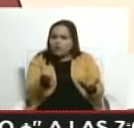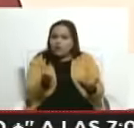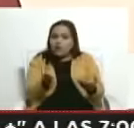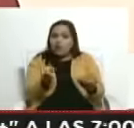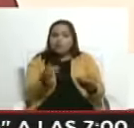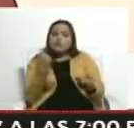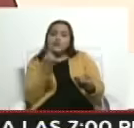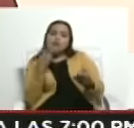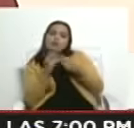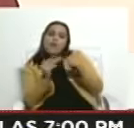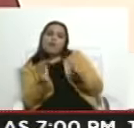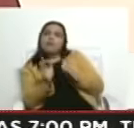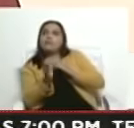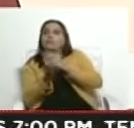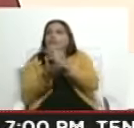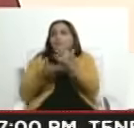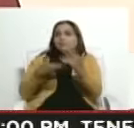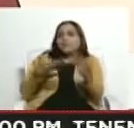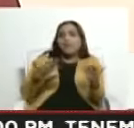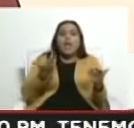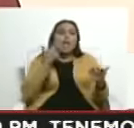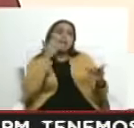ramas y comienza a dar vueltas?